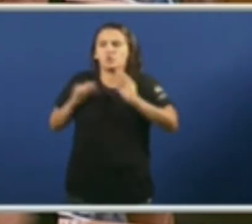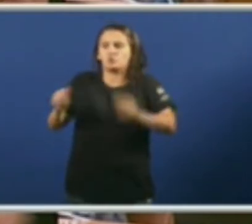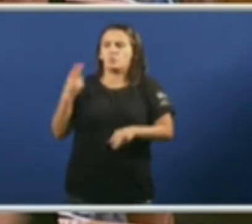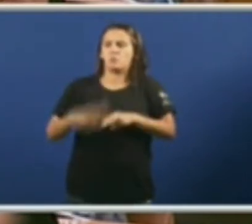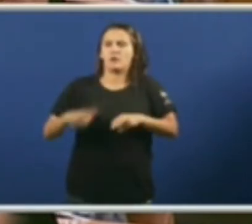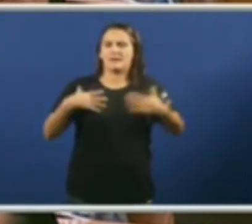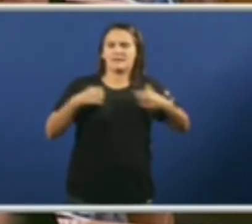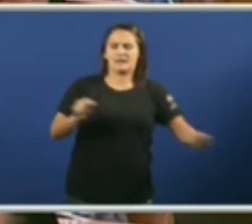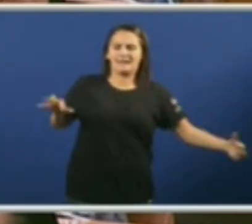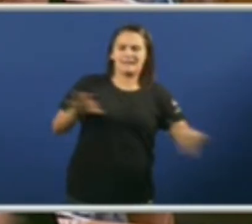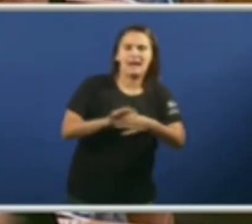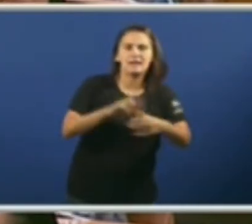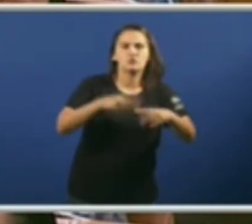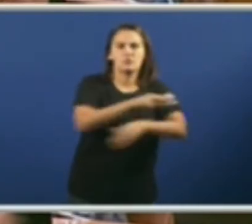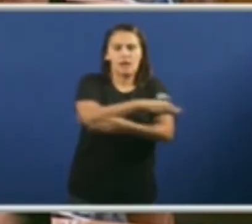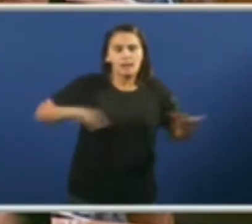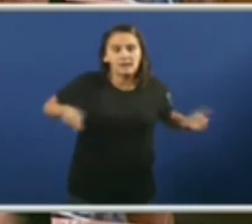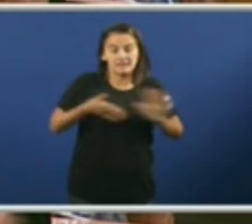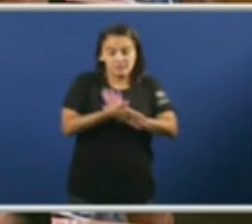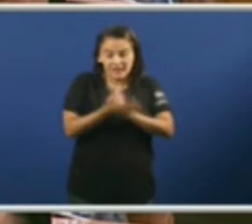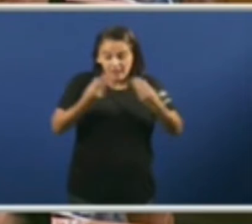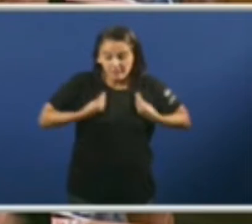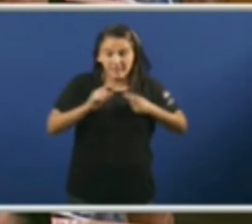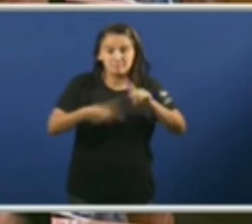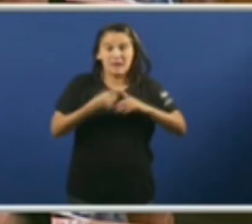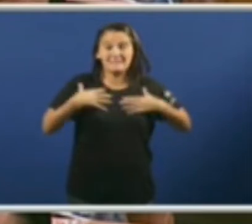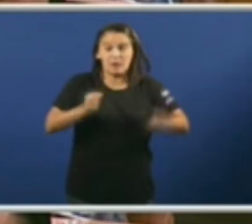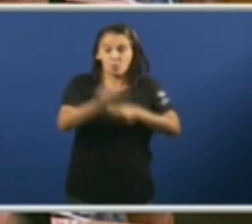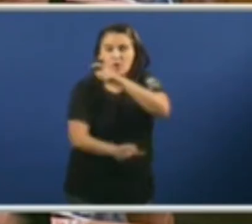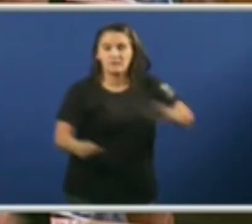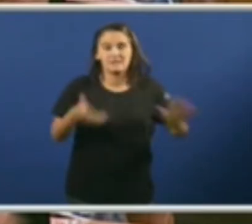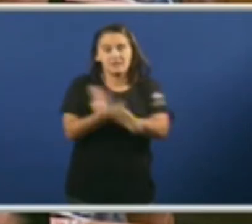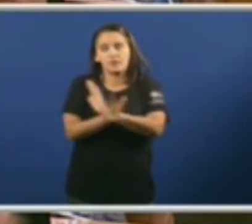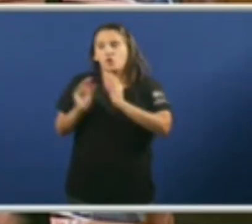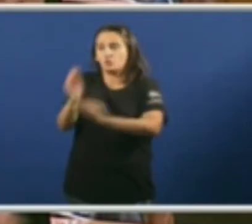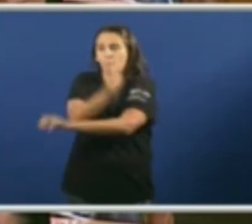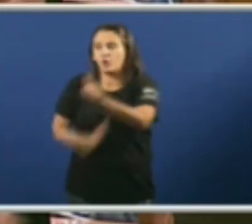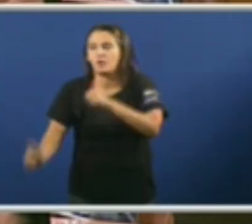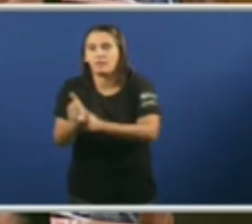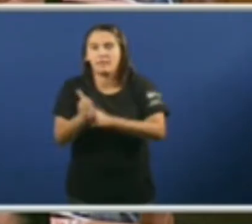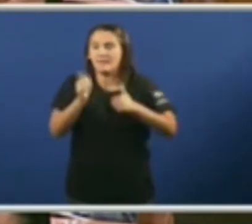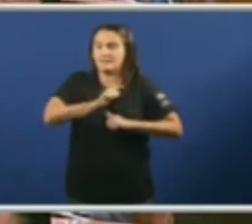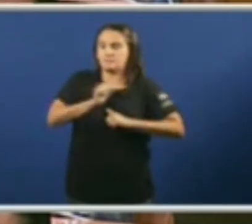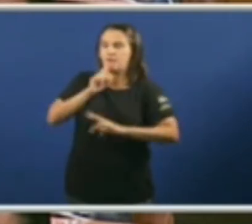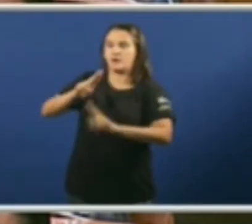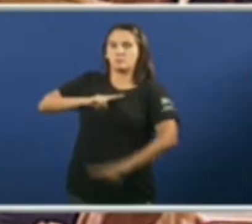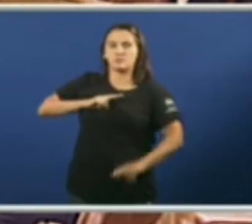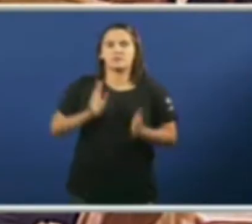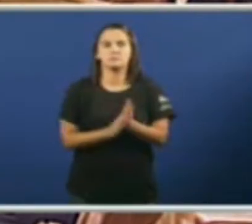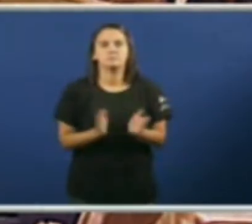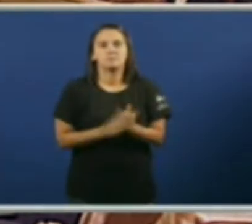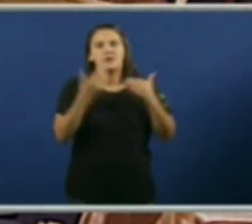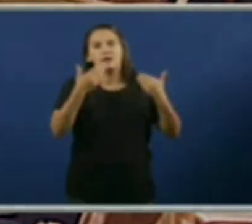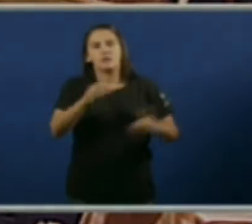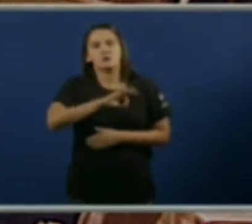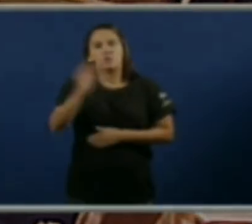política sanitaria da Xunta na que a vida e a saúde das persoas sexa o primeiro. Agardo a súa resposta. Gracias,